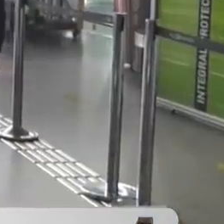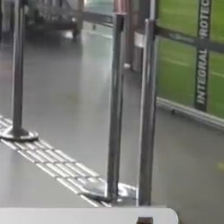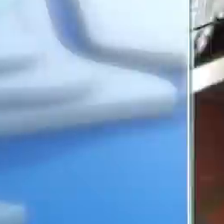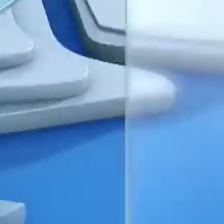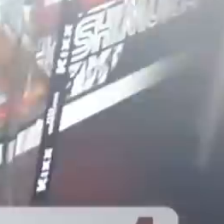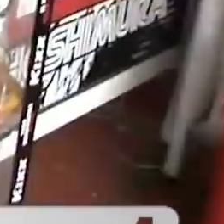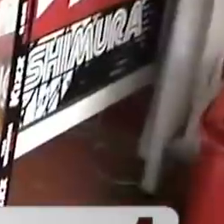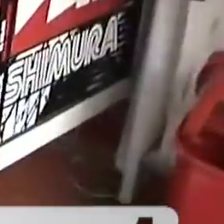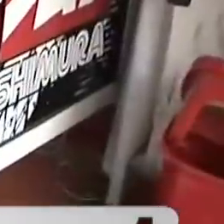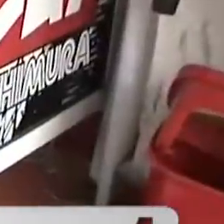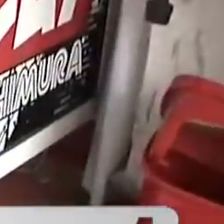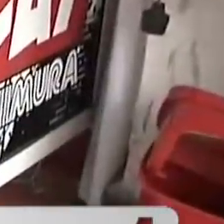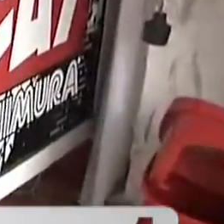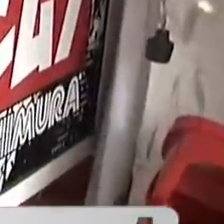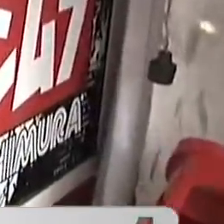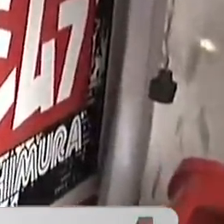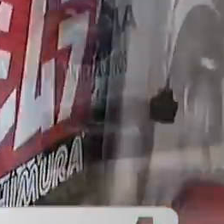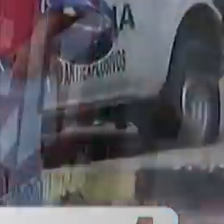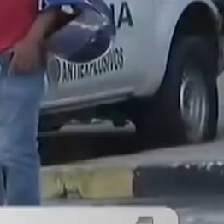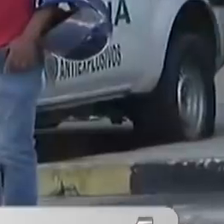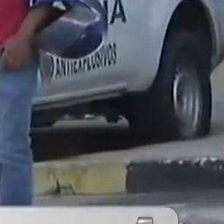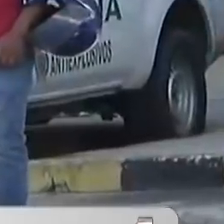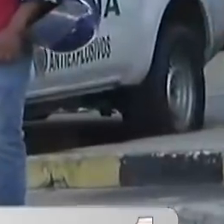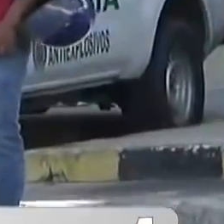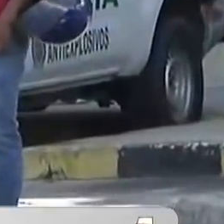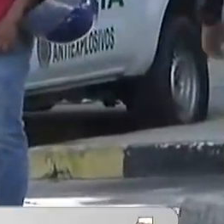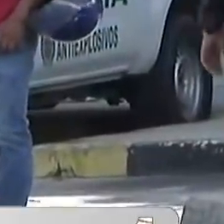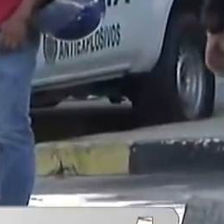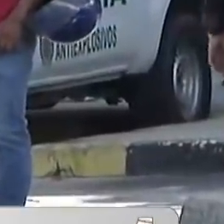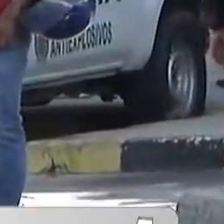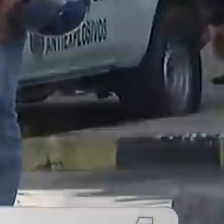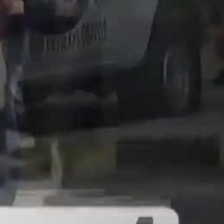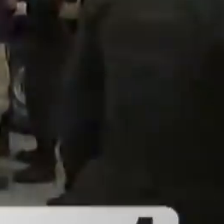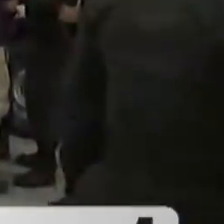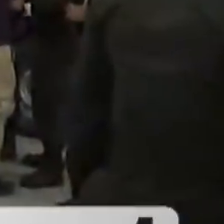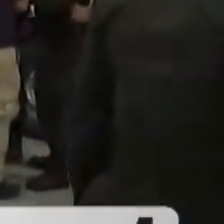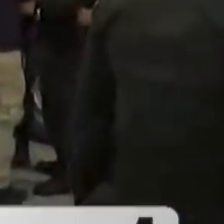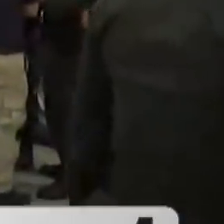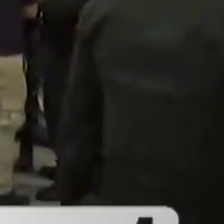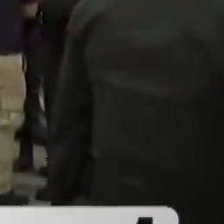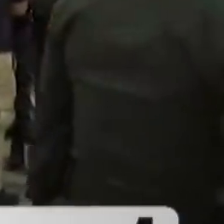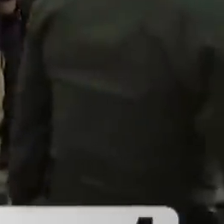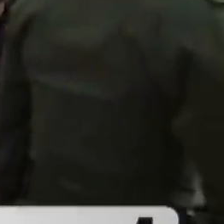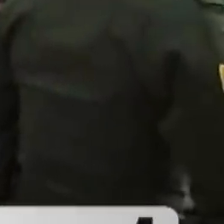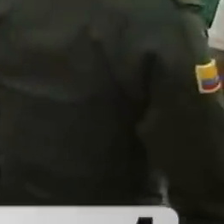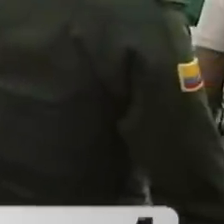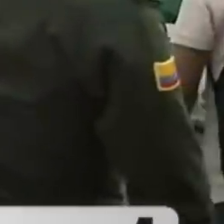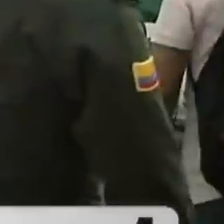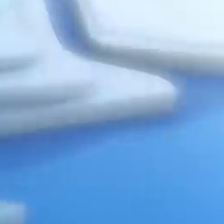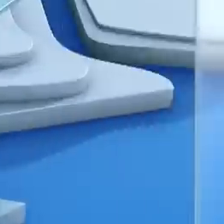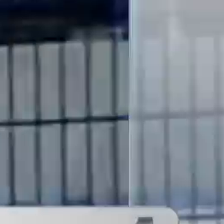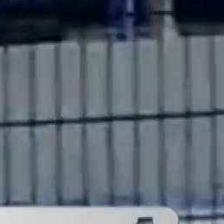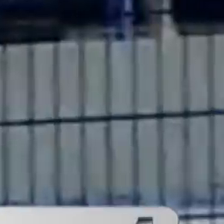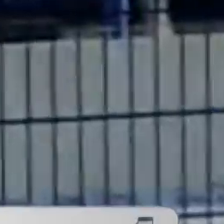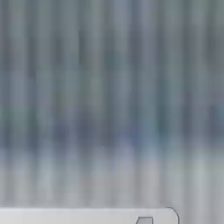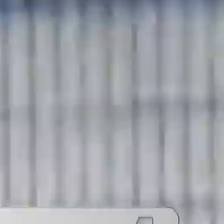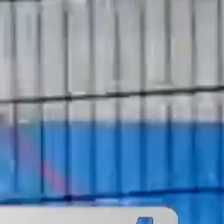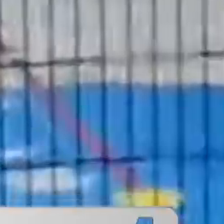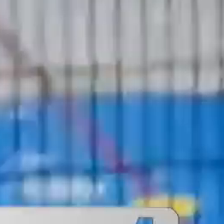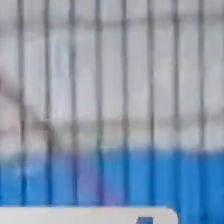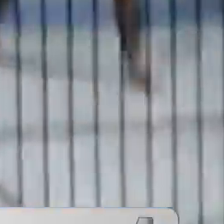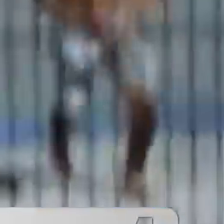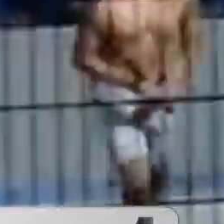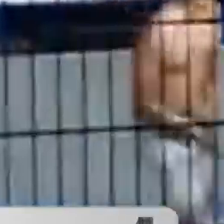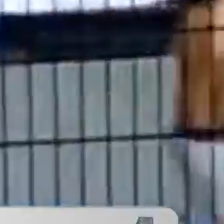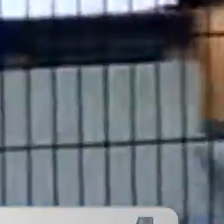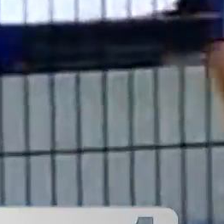internacionales? Extorsiones y delincuencia en el centro de Barranquilla. Hablan los comerciantes. Con un